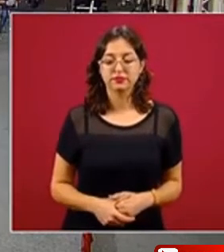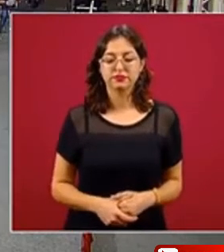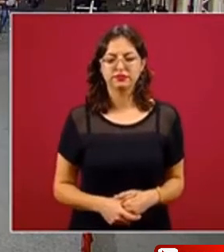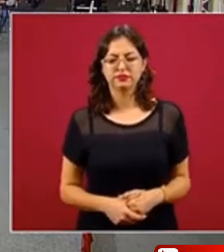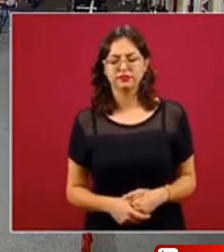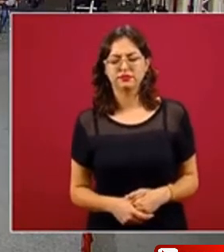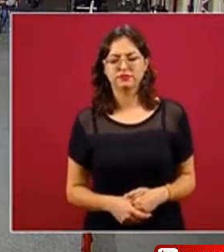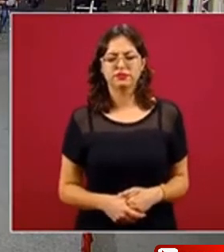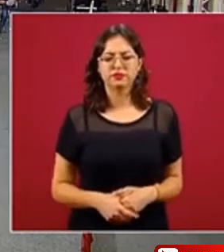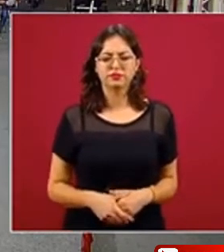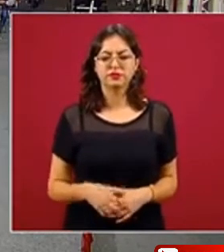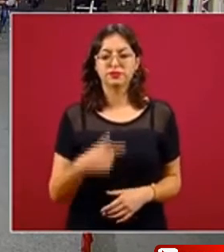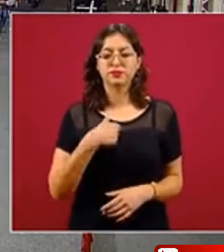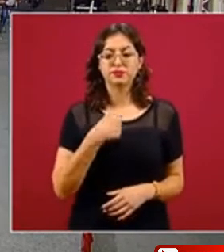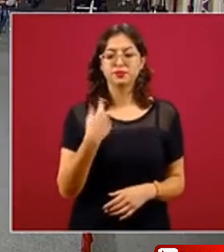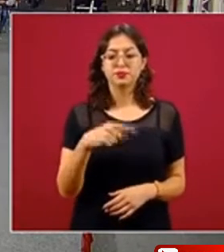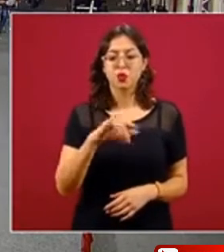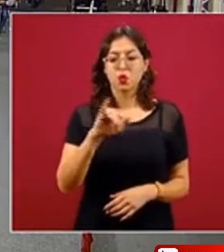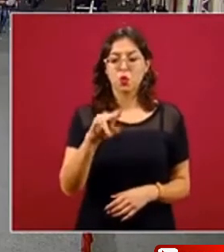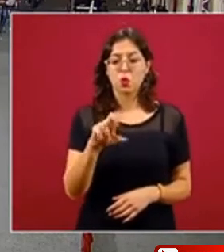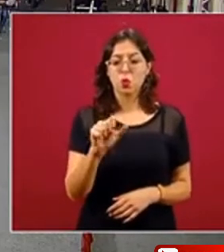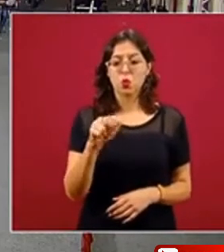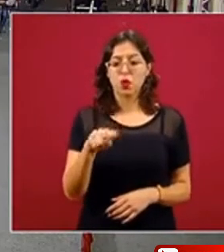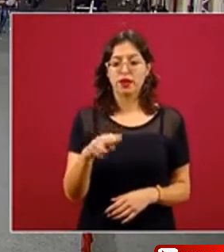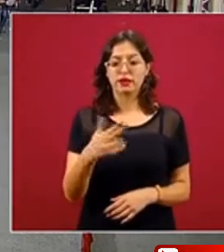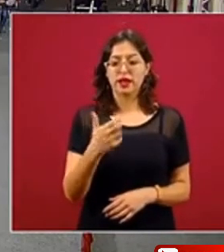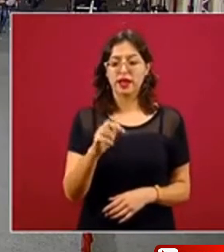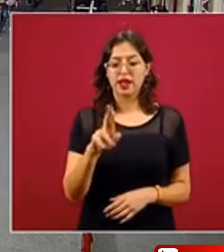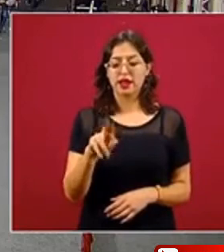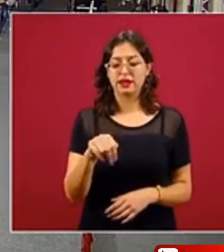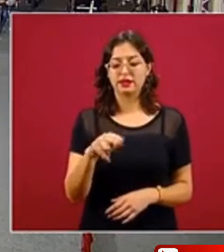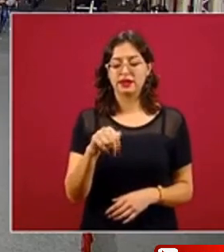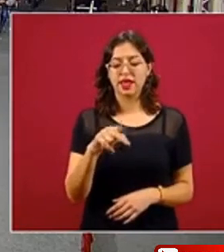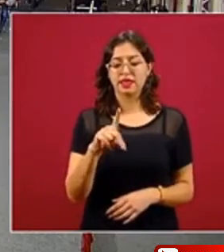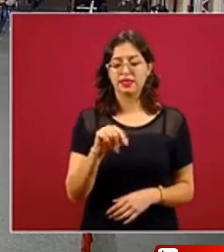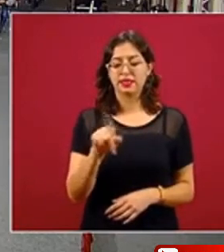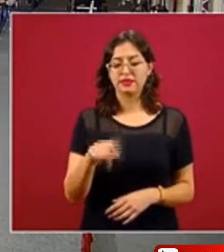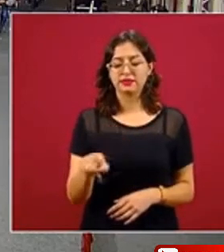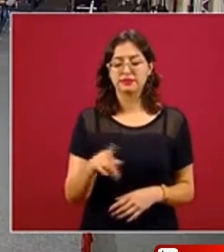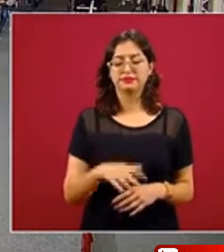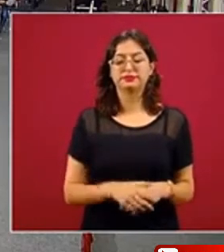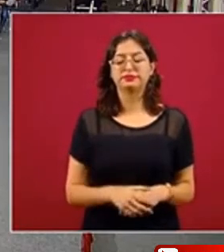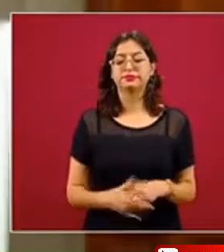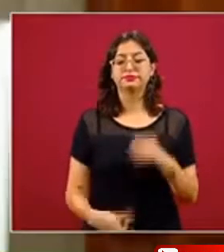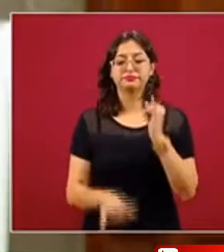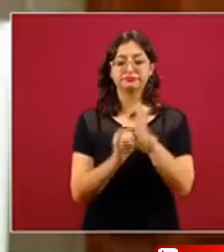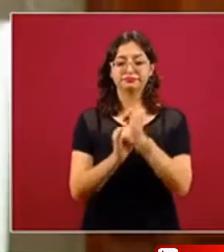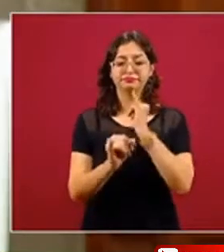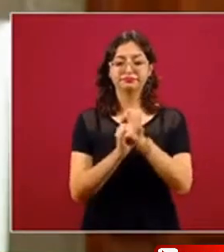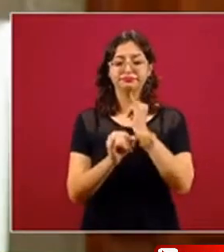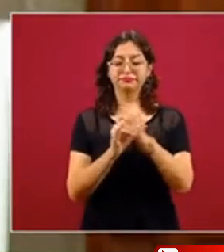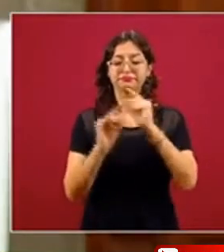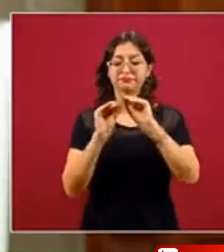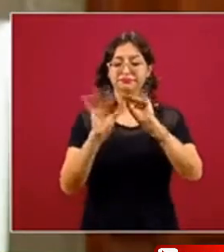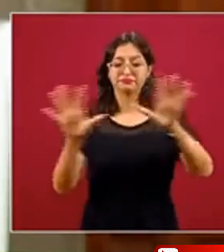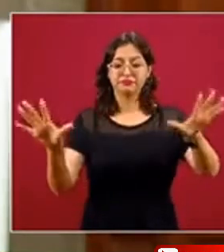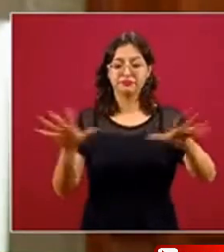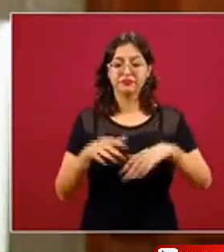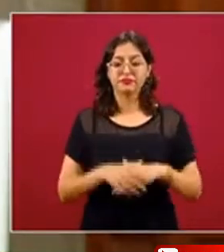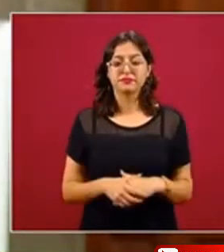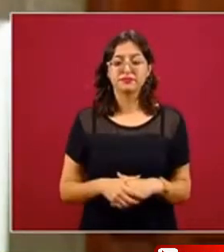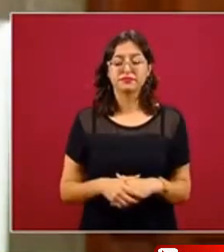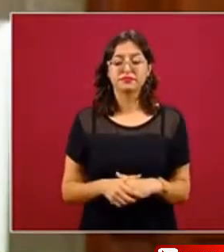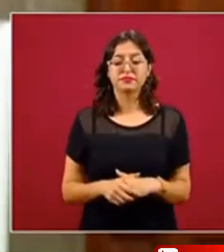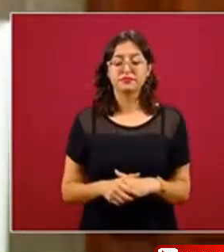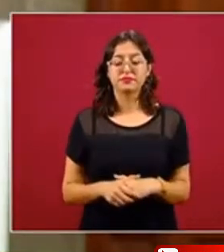Rápidamente, Juan Hernández del periódico Basta del Grupo Cantón. Se está manejando en redes sociales que el hecho de haber mencionado en toda